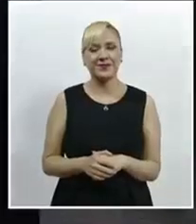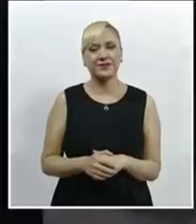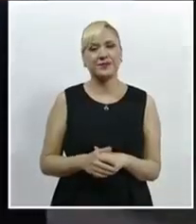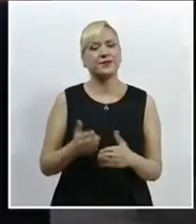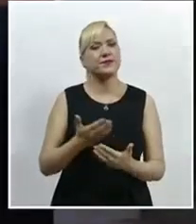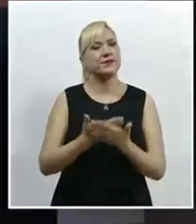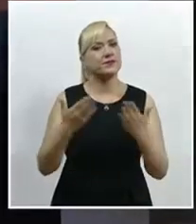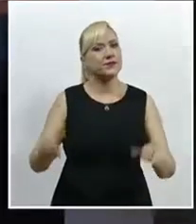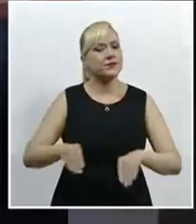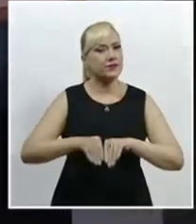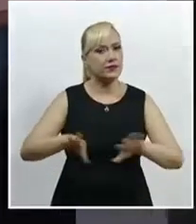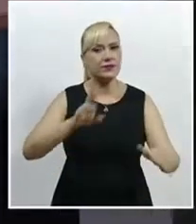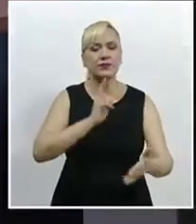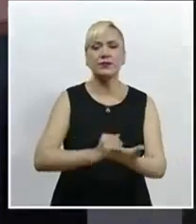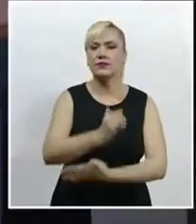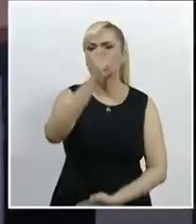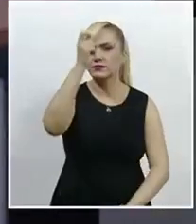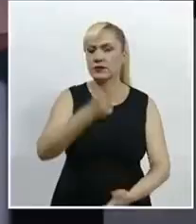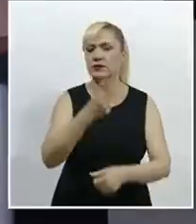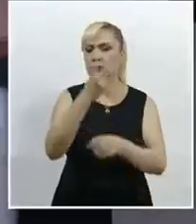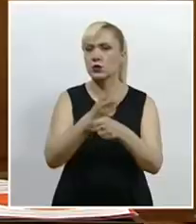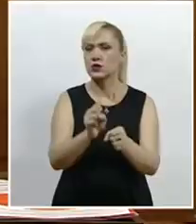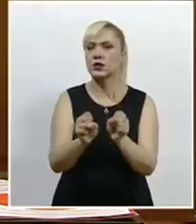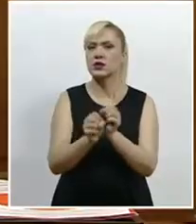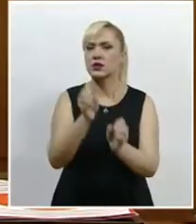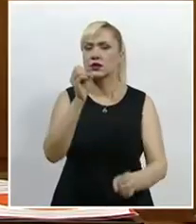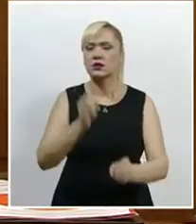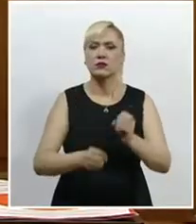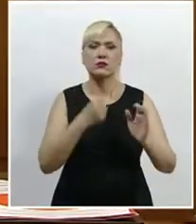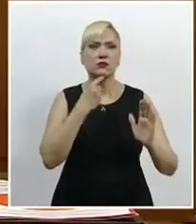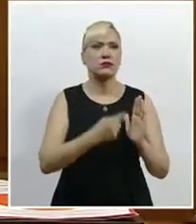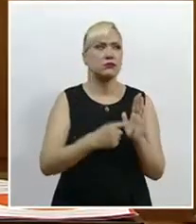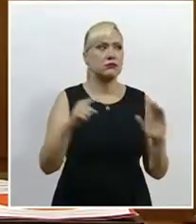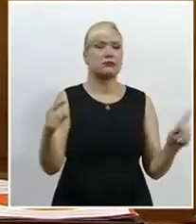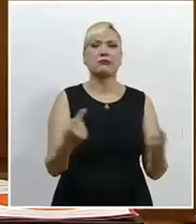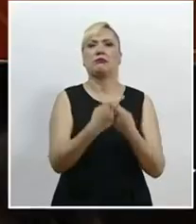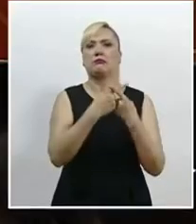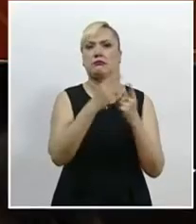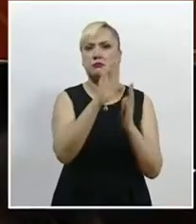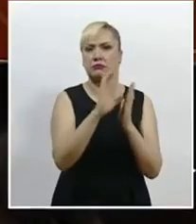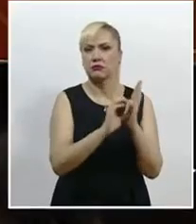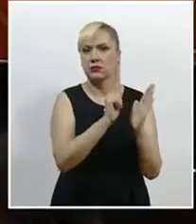Y se publicó la sentencia de la segunda sala dictada en la controversia constitucional